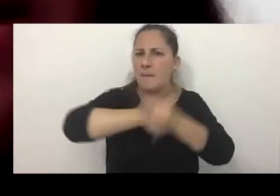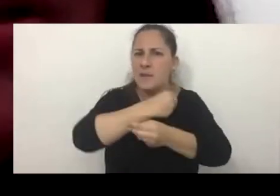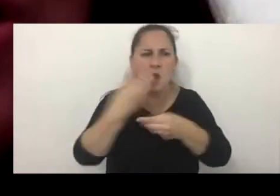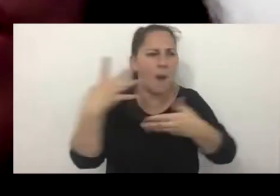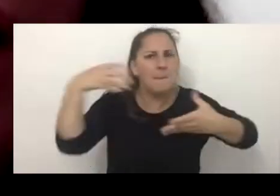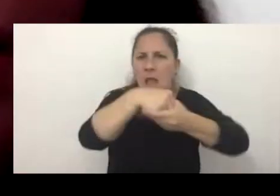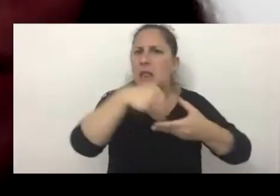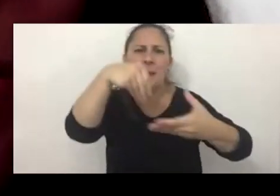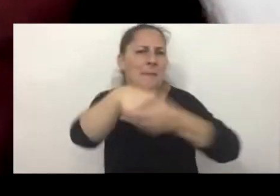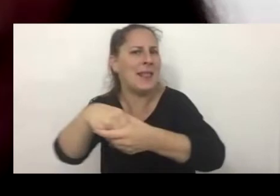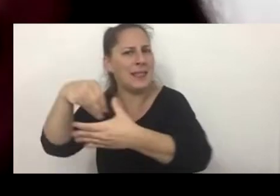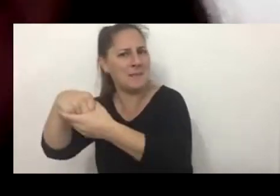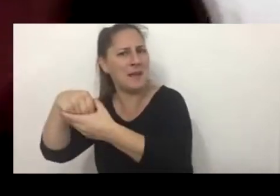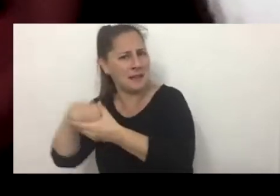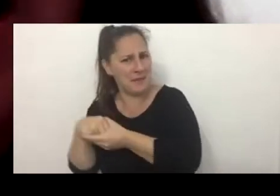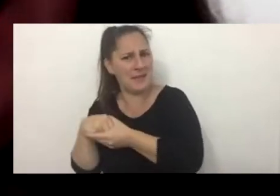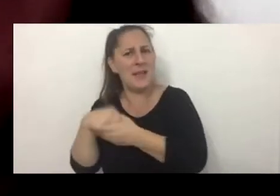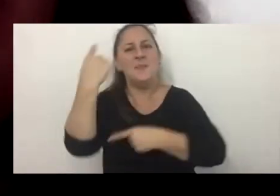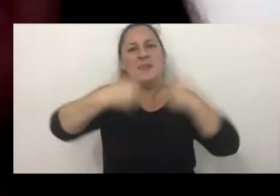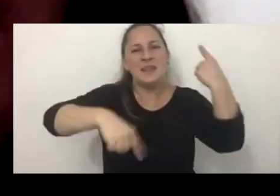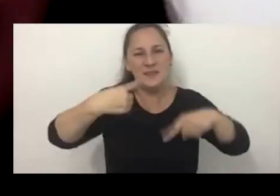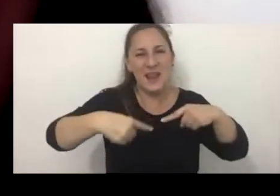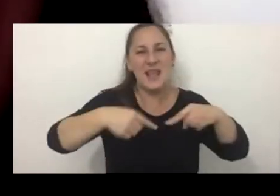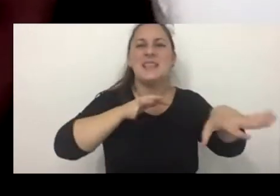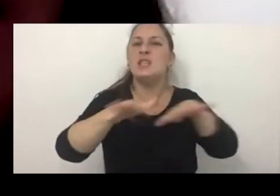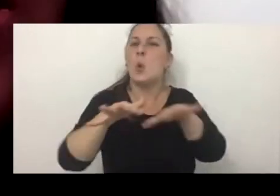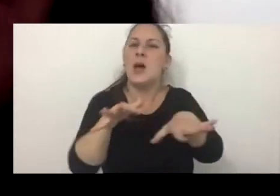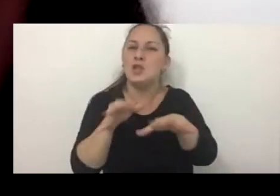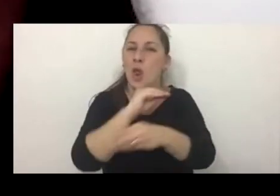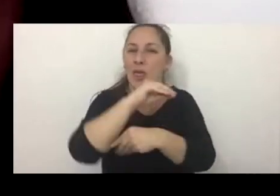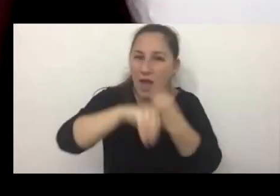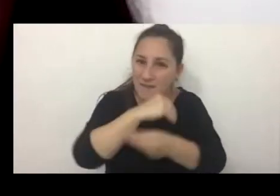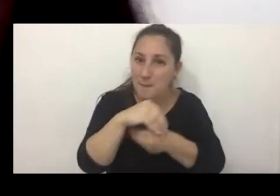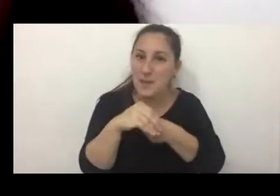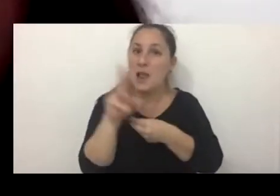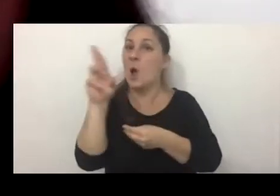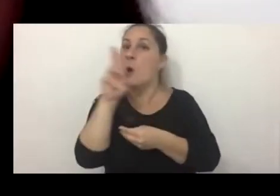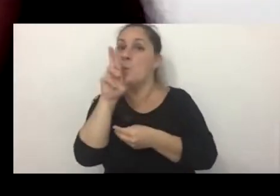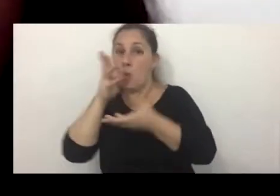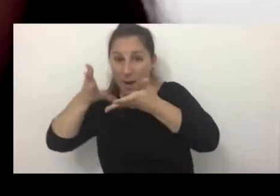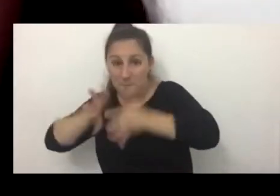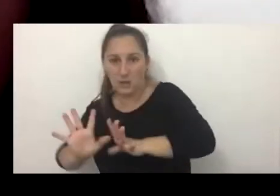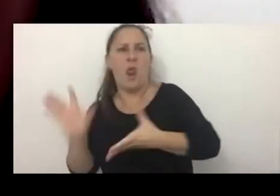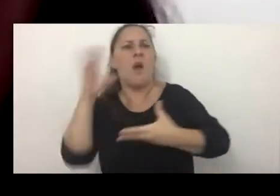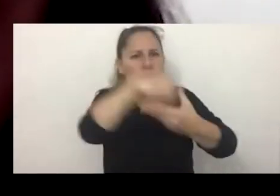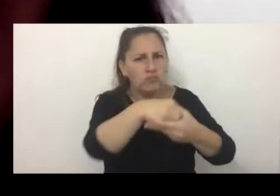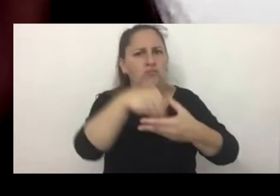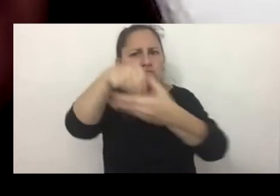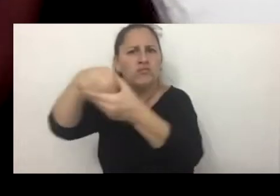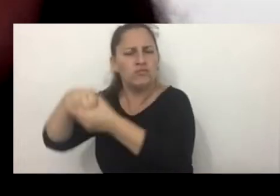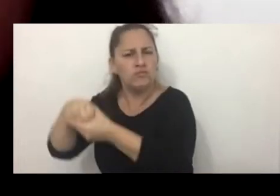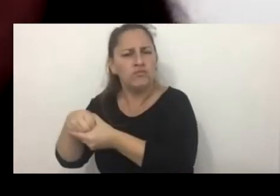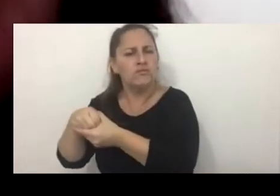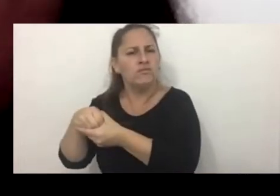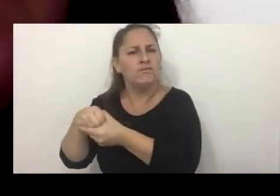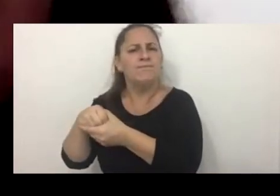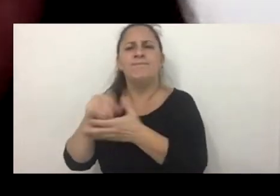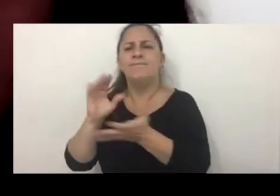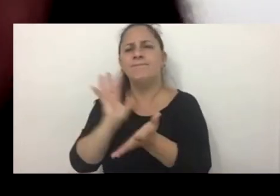partera original, que en realidad era parte de la comunidad. Esa partera de esa